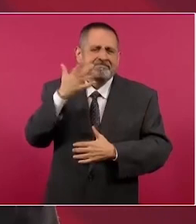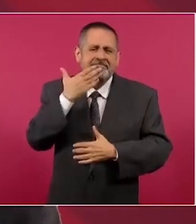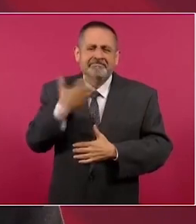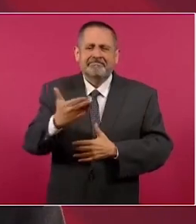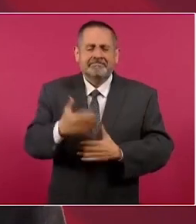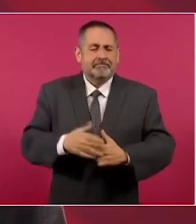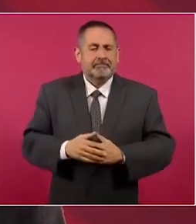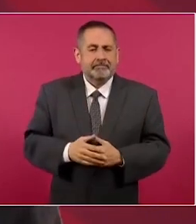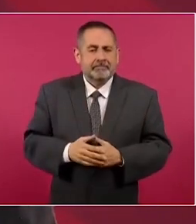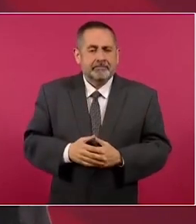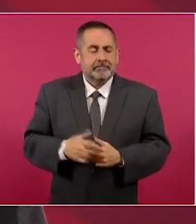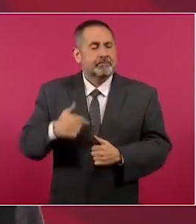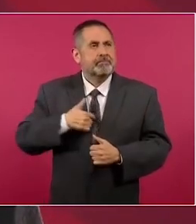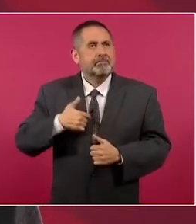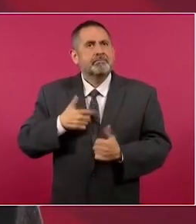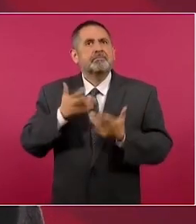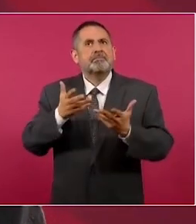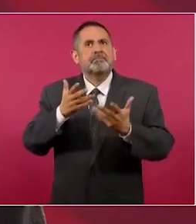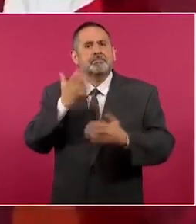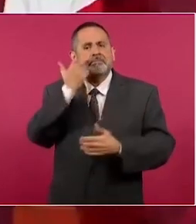Y que deseo,